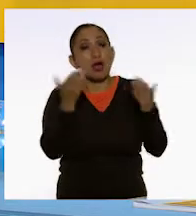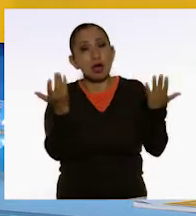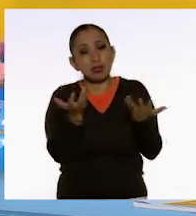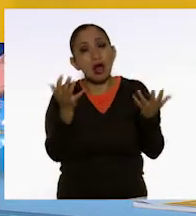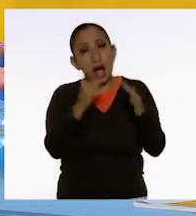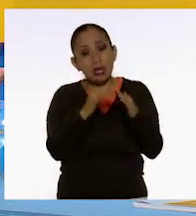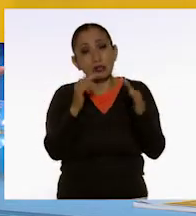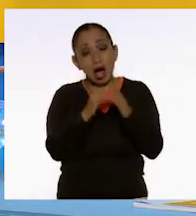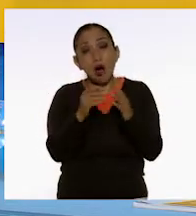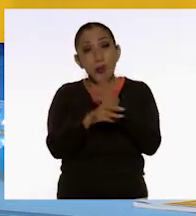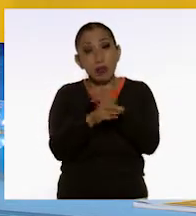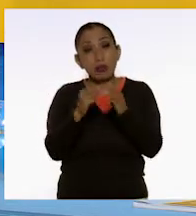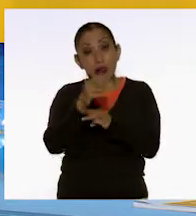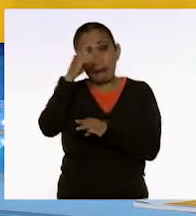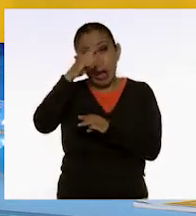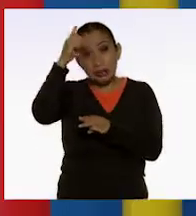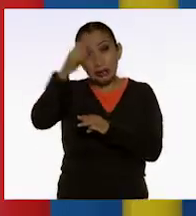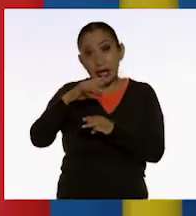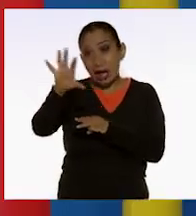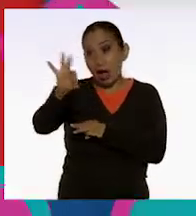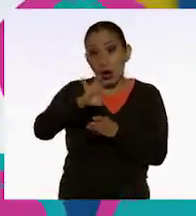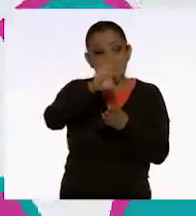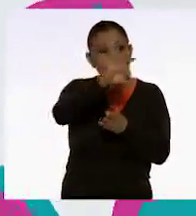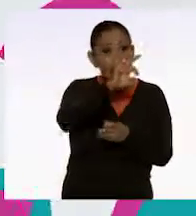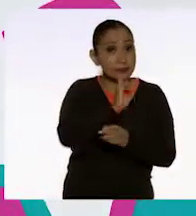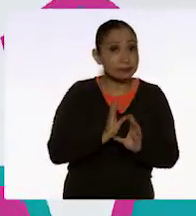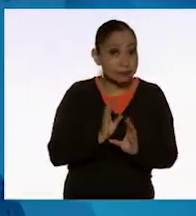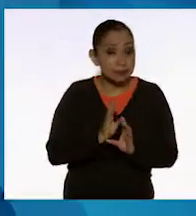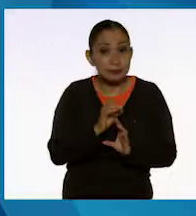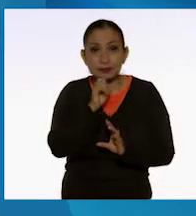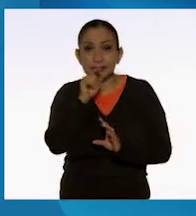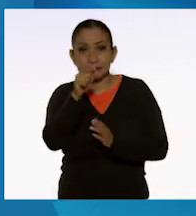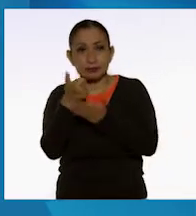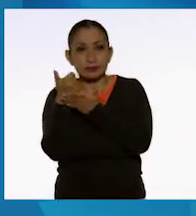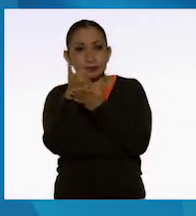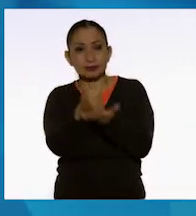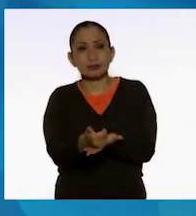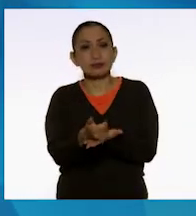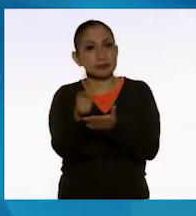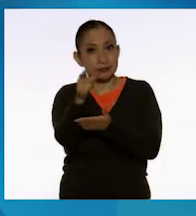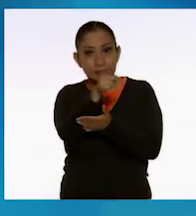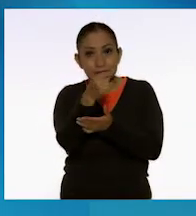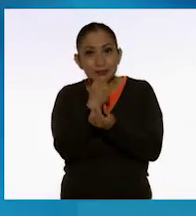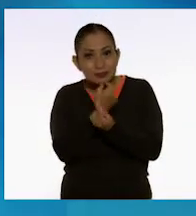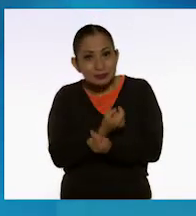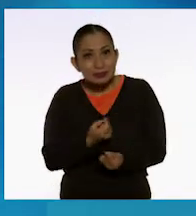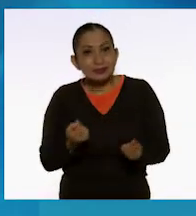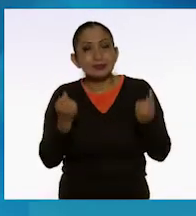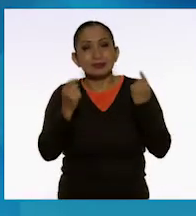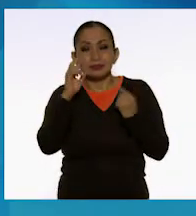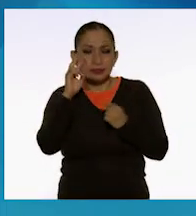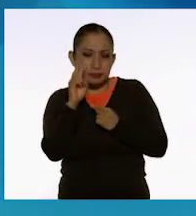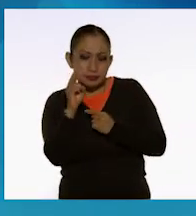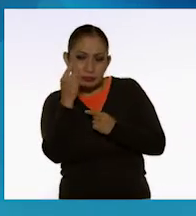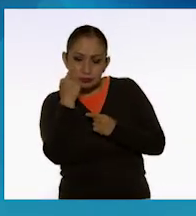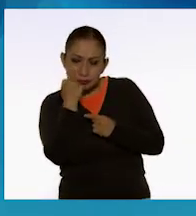materiales muy fáciles de conseguir. Principalmente que les permitan a ustedes, niñas y niños,